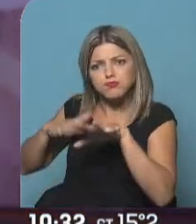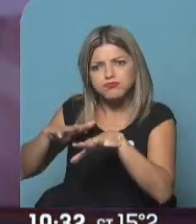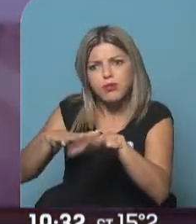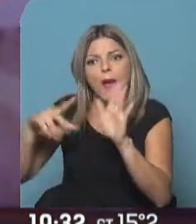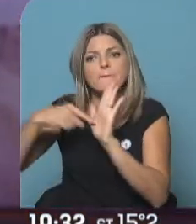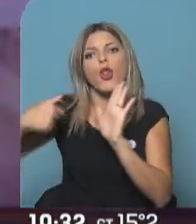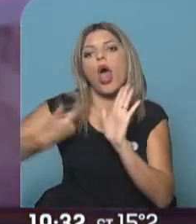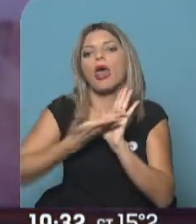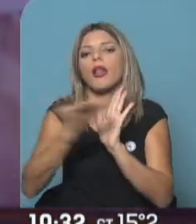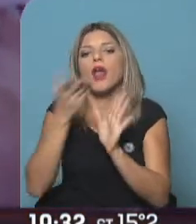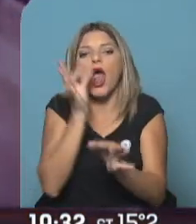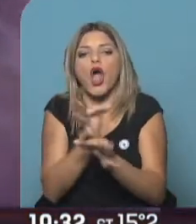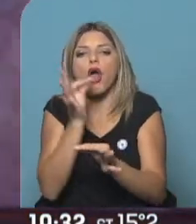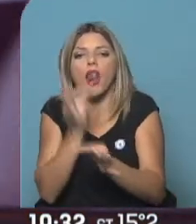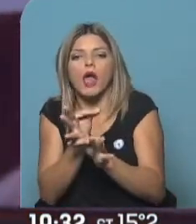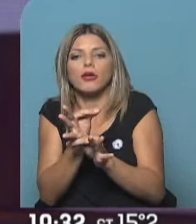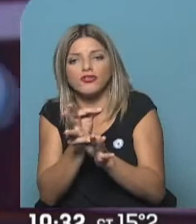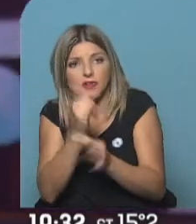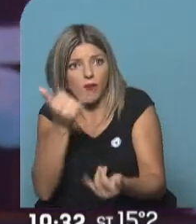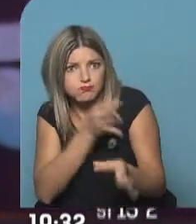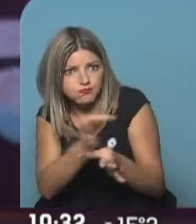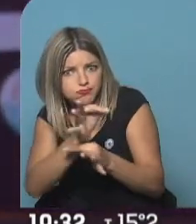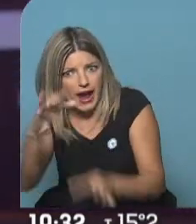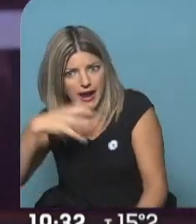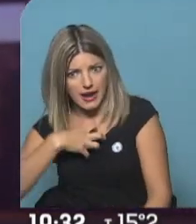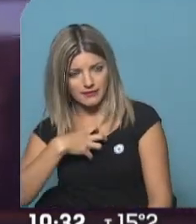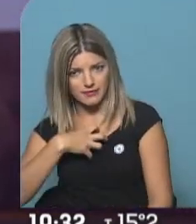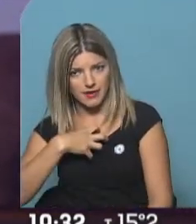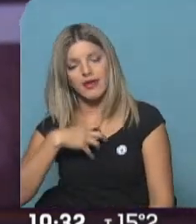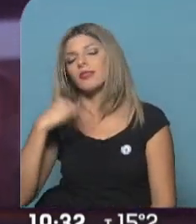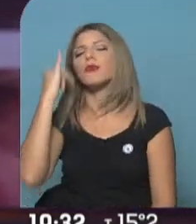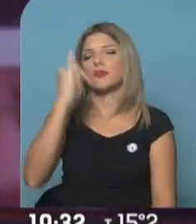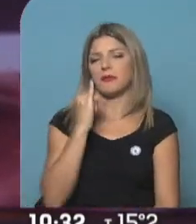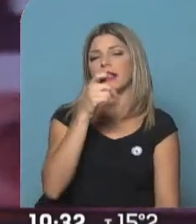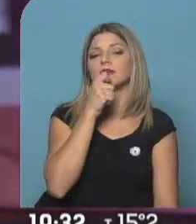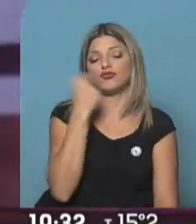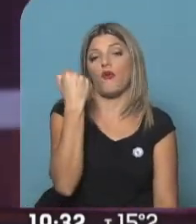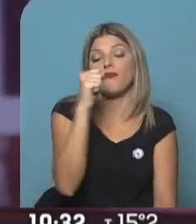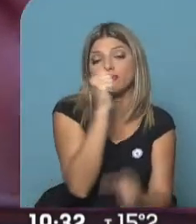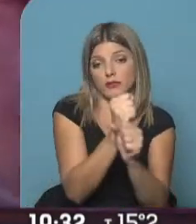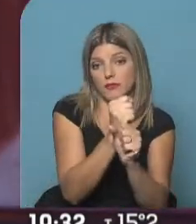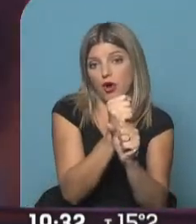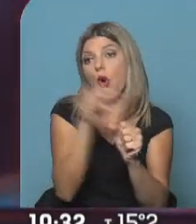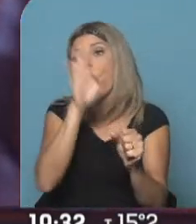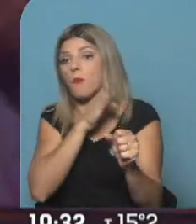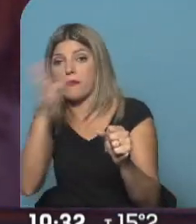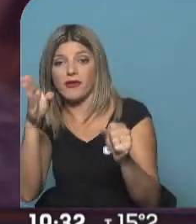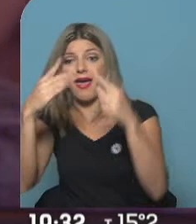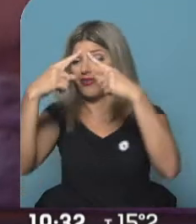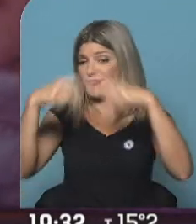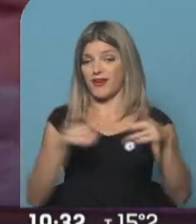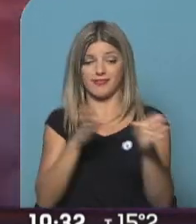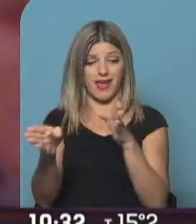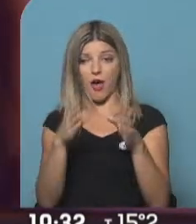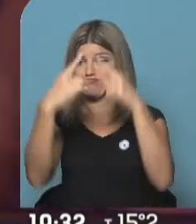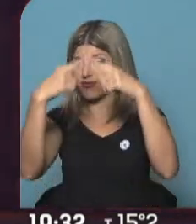las escuelas del país y tenemos que quedarnos en que no es lo mismo ir a trabajar que no ir a trabajar y valorar el trabajo de todos esos